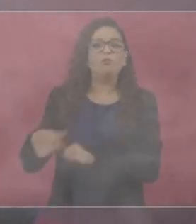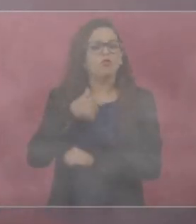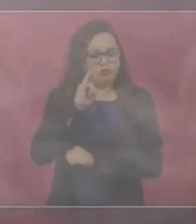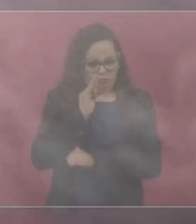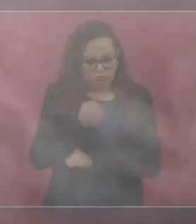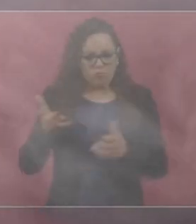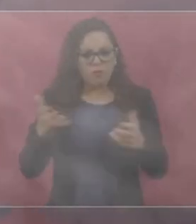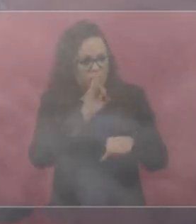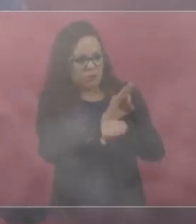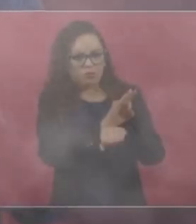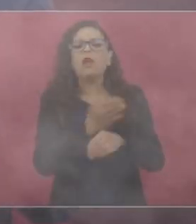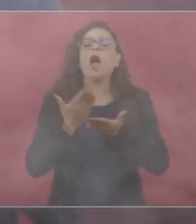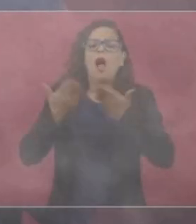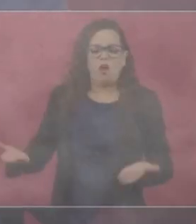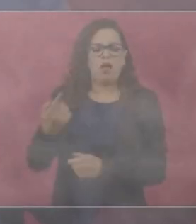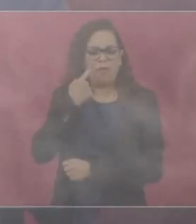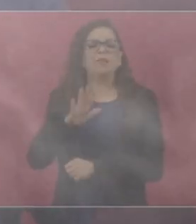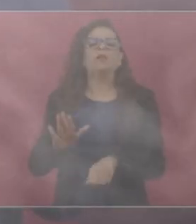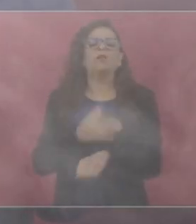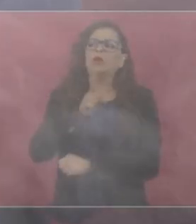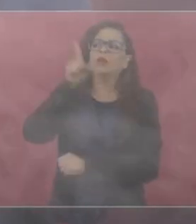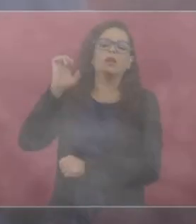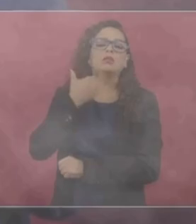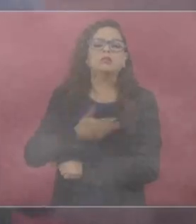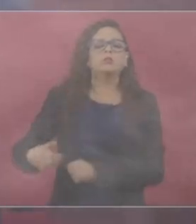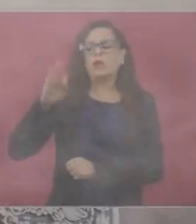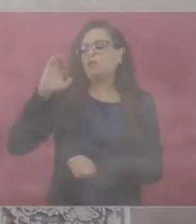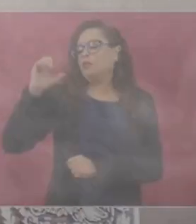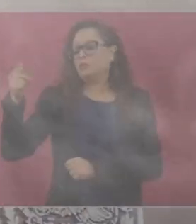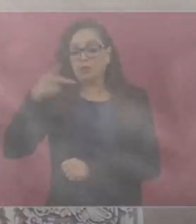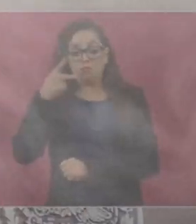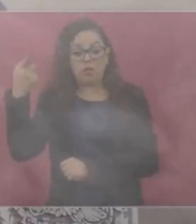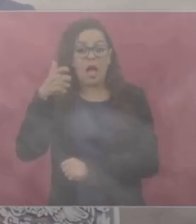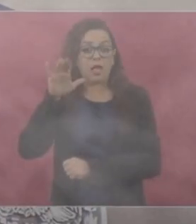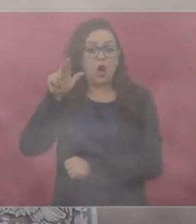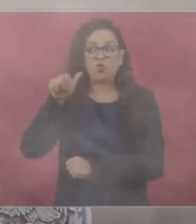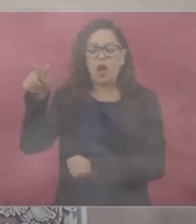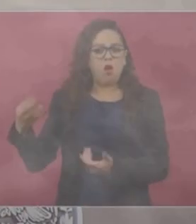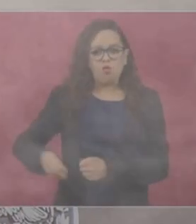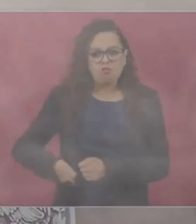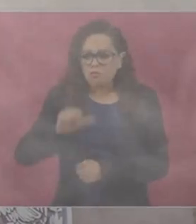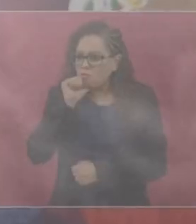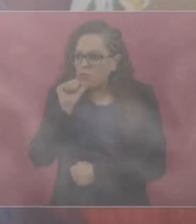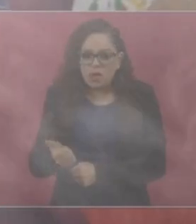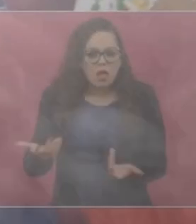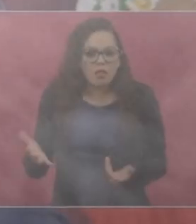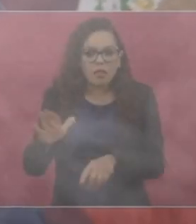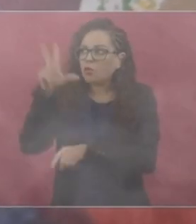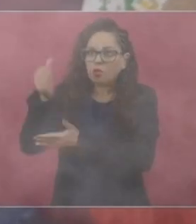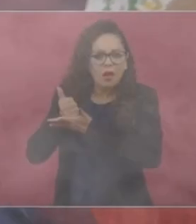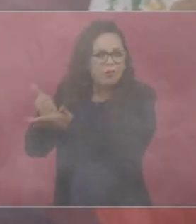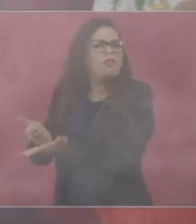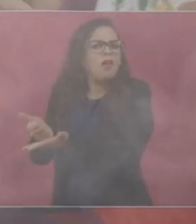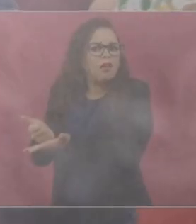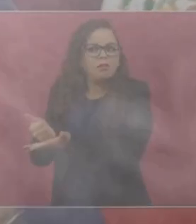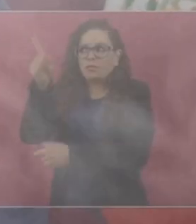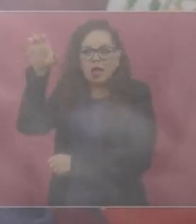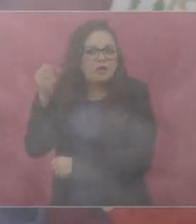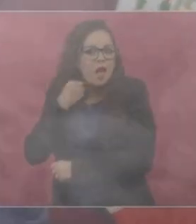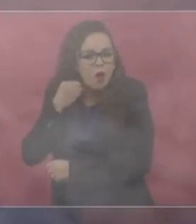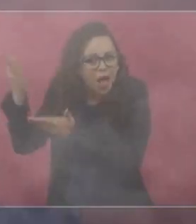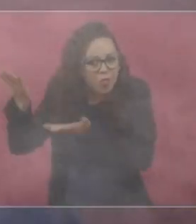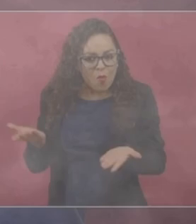si cayeron dice de que García Luna es inocente porque no lo ayuda si es abogado